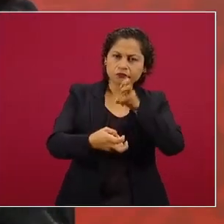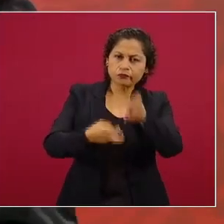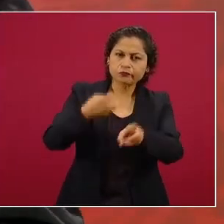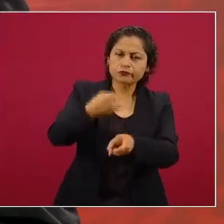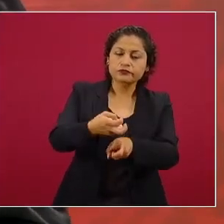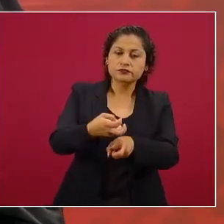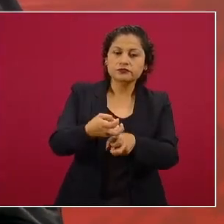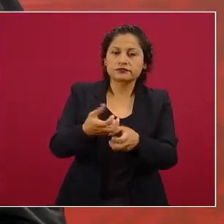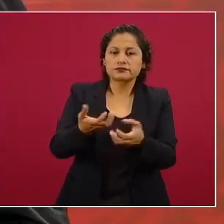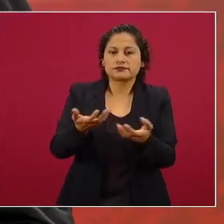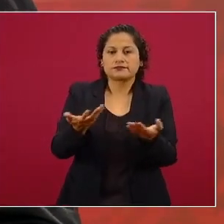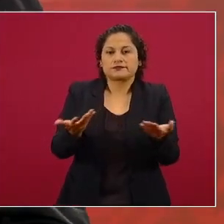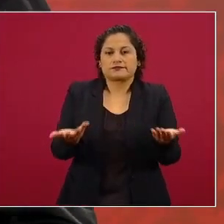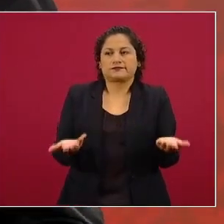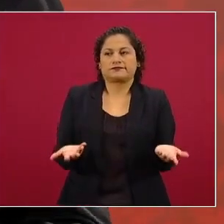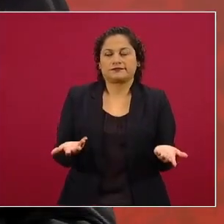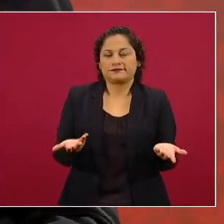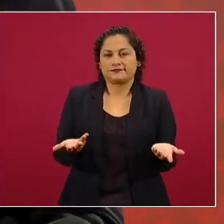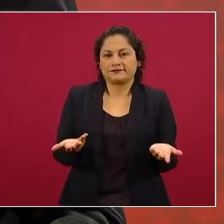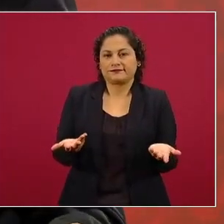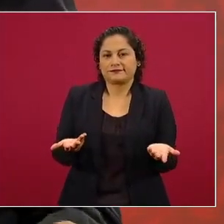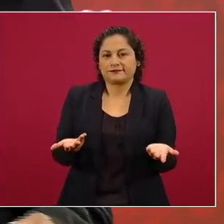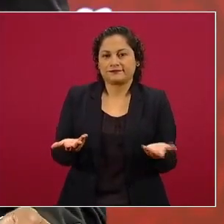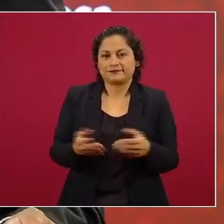pues entonces,